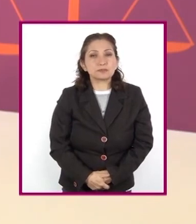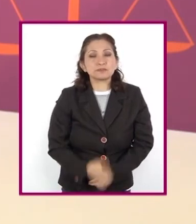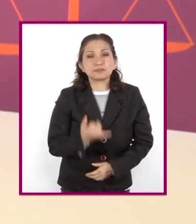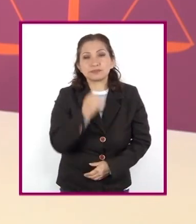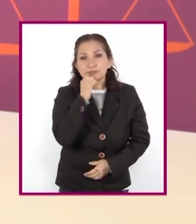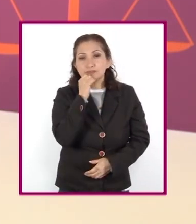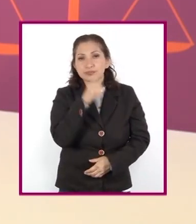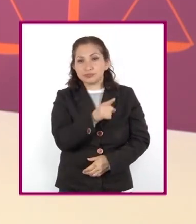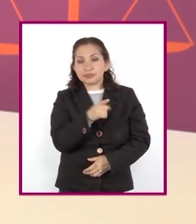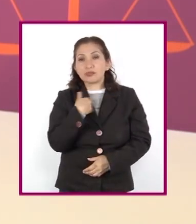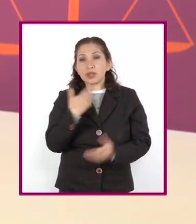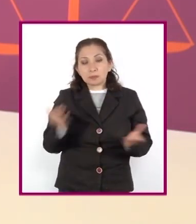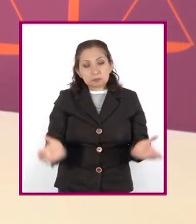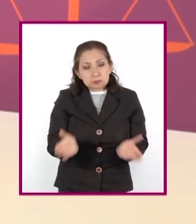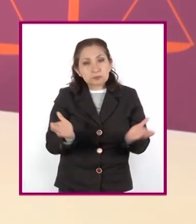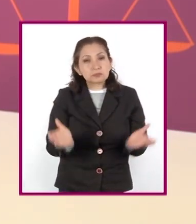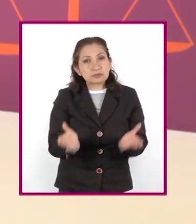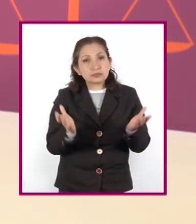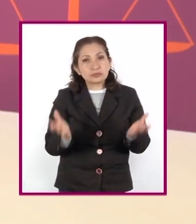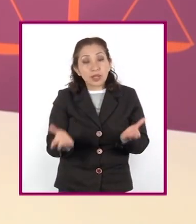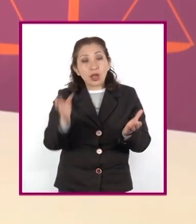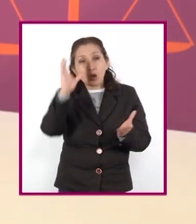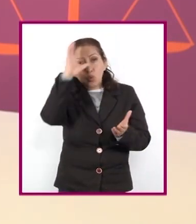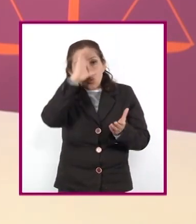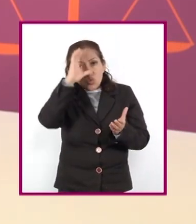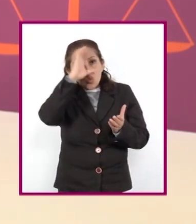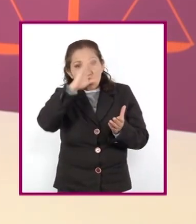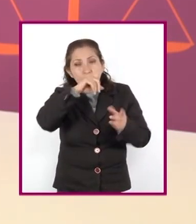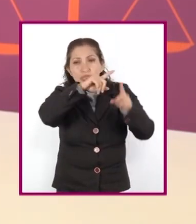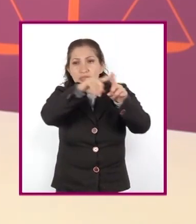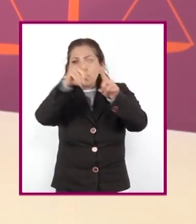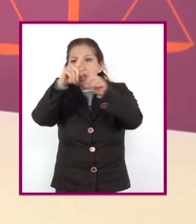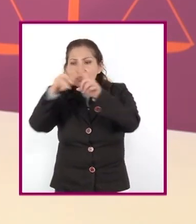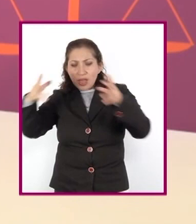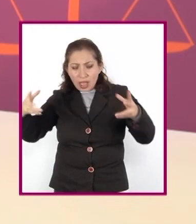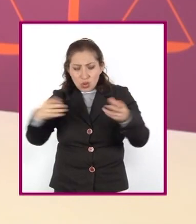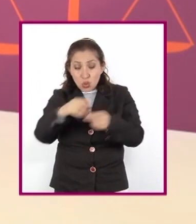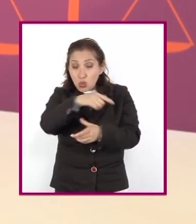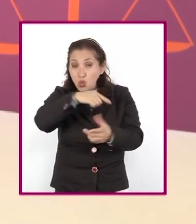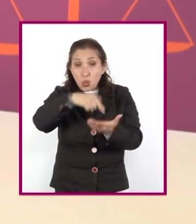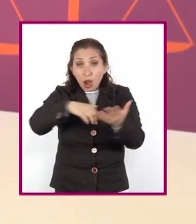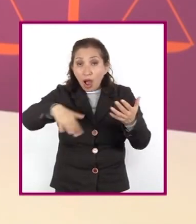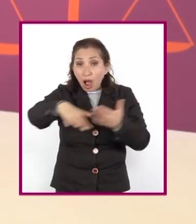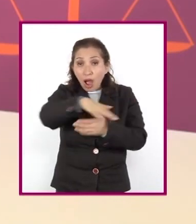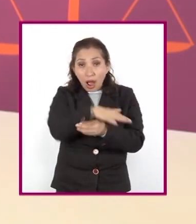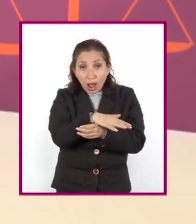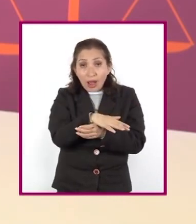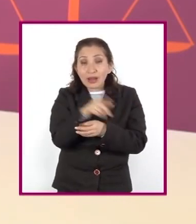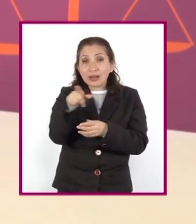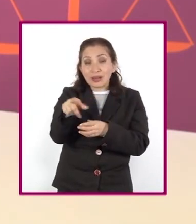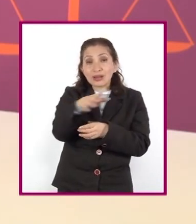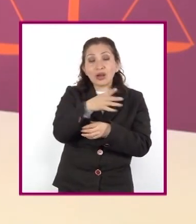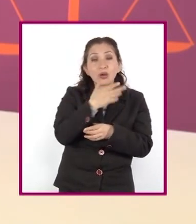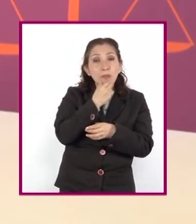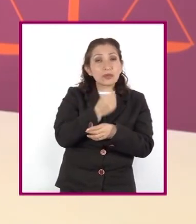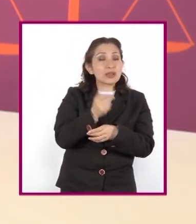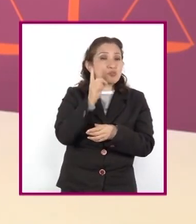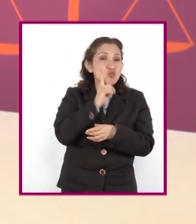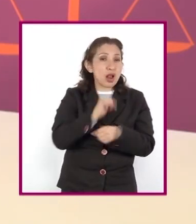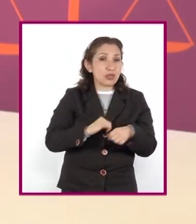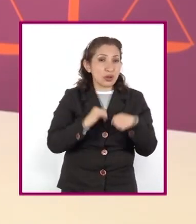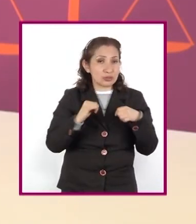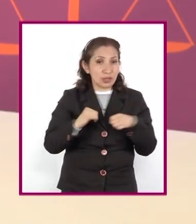Asimismo, se promueve la interculturalidad en un espacio de convivencia cercano a las y los